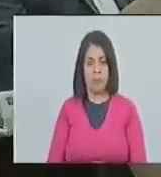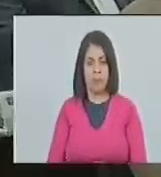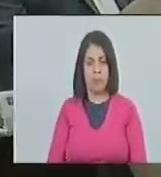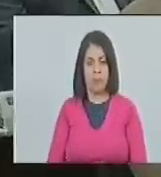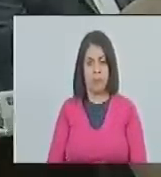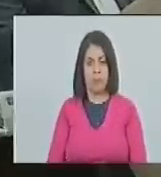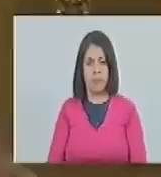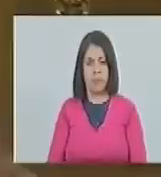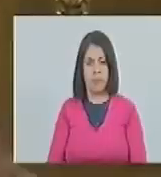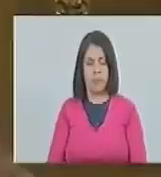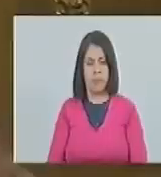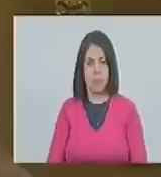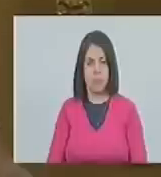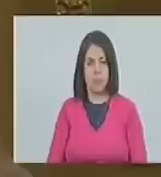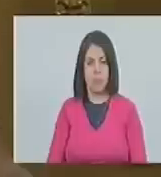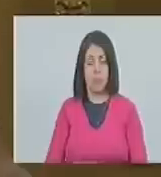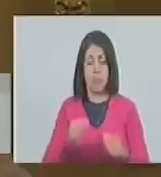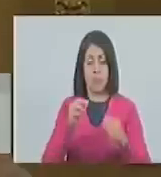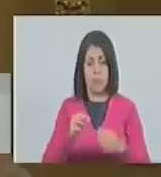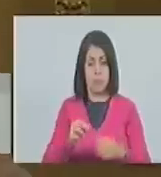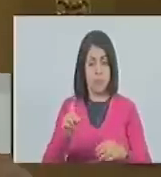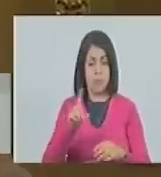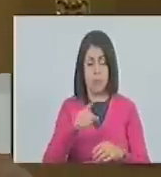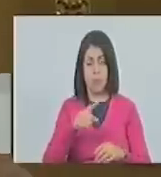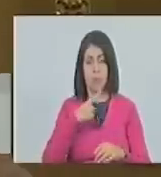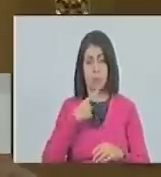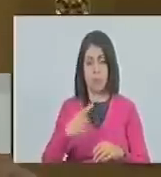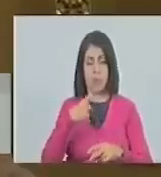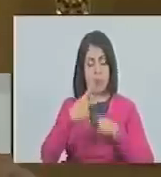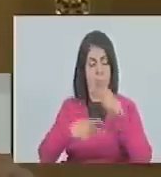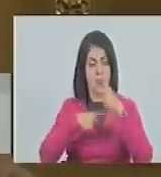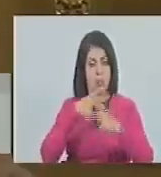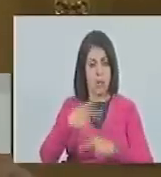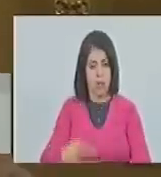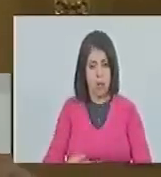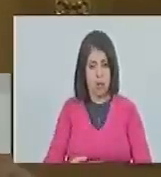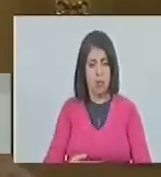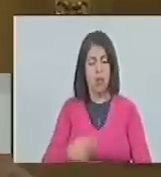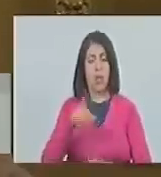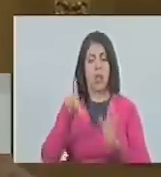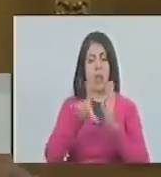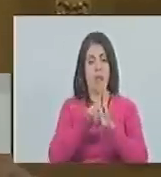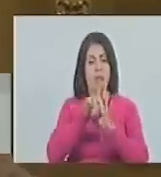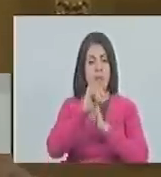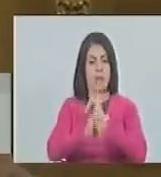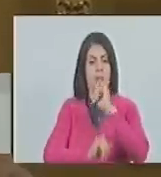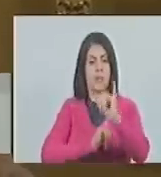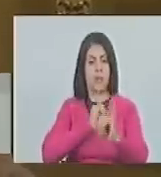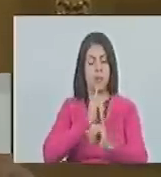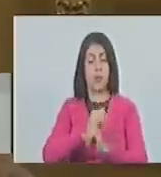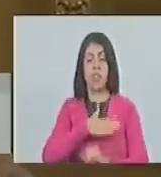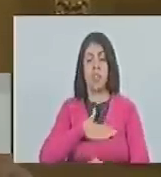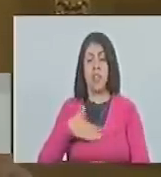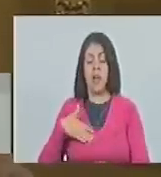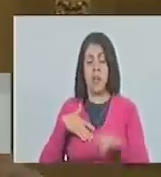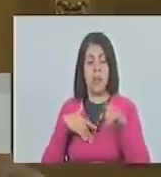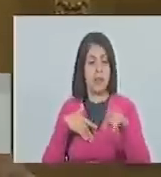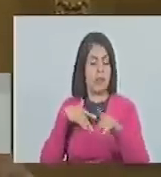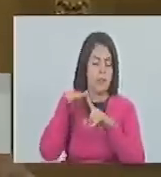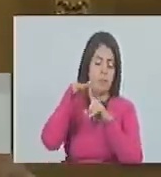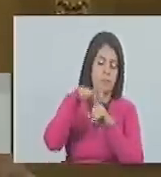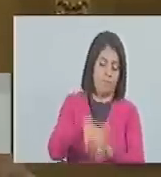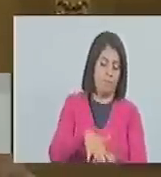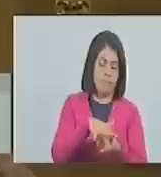Y bajo esa cadena de violaciones del debido proceso de la ley internacional, se pretende